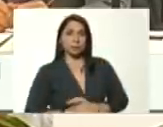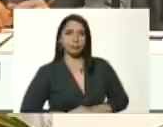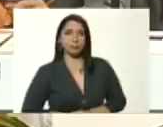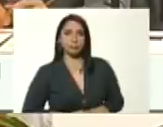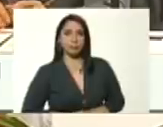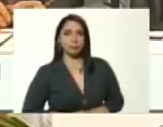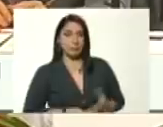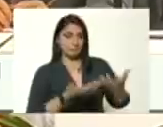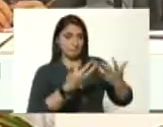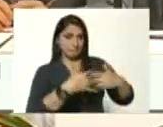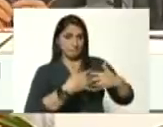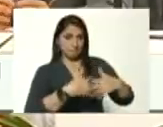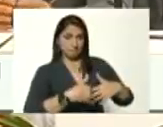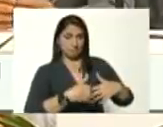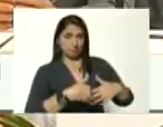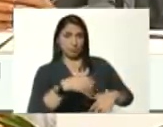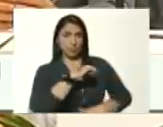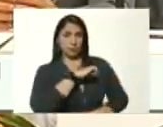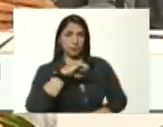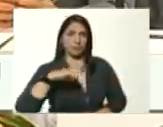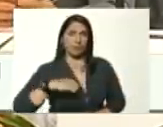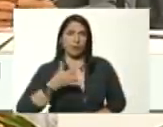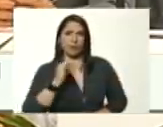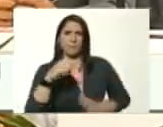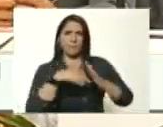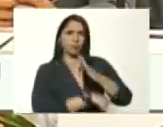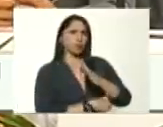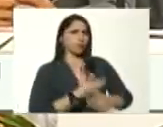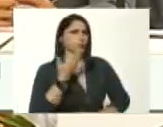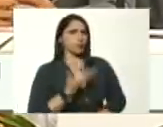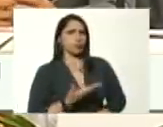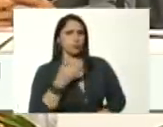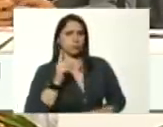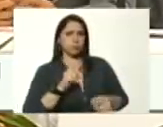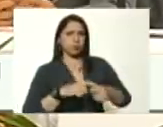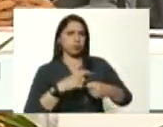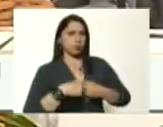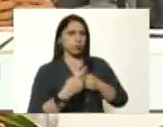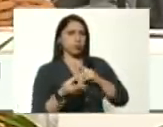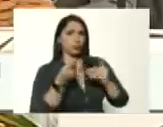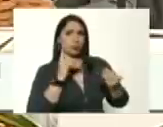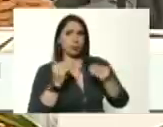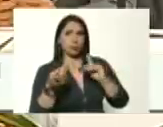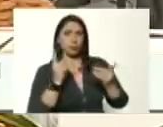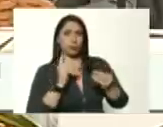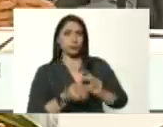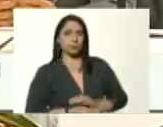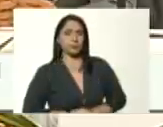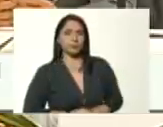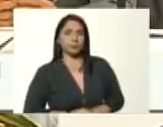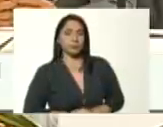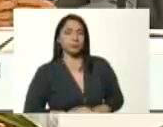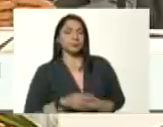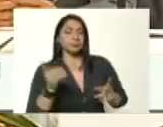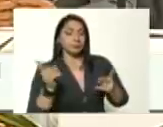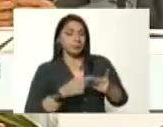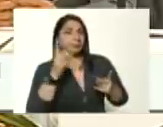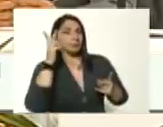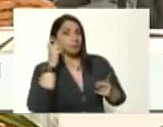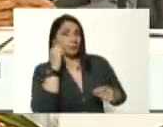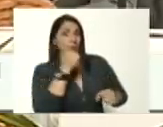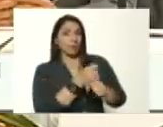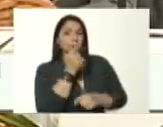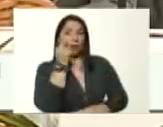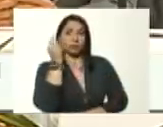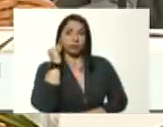privado que son profundamente importantes que sean incorporadas en la discusión también hemos escuchado los trabajadores y